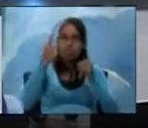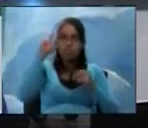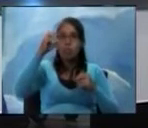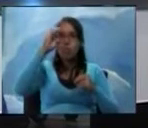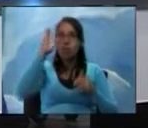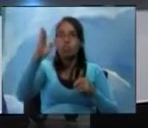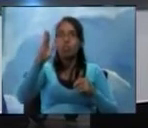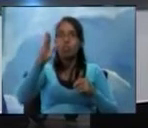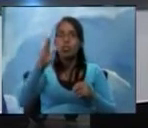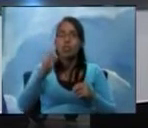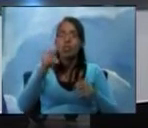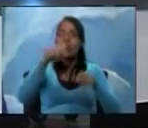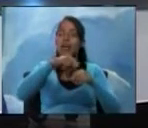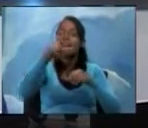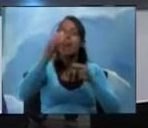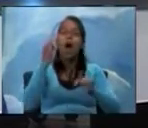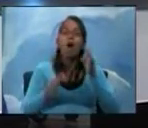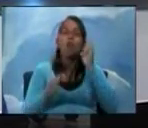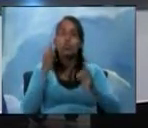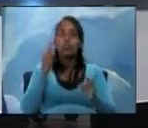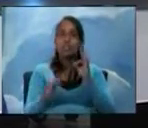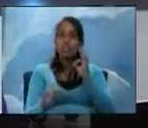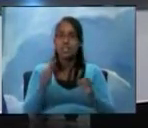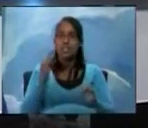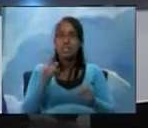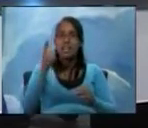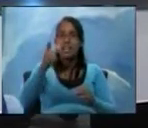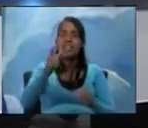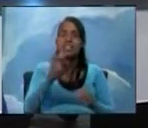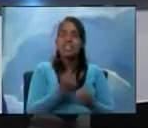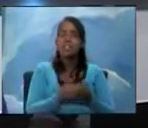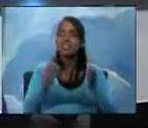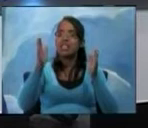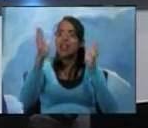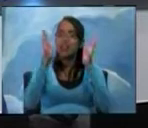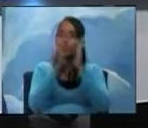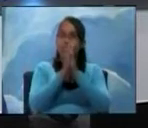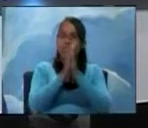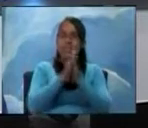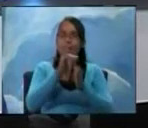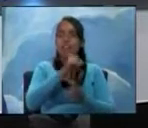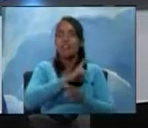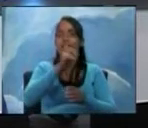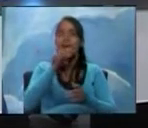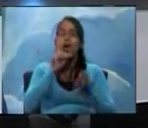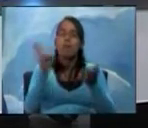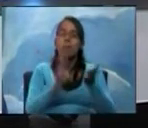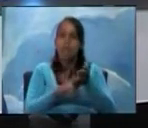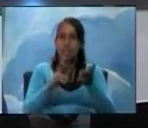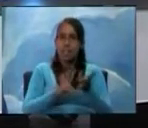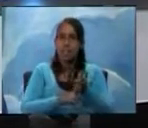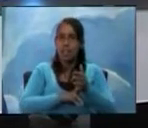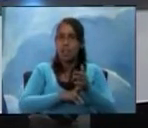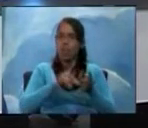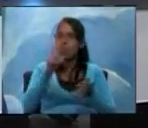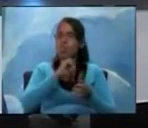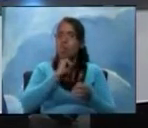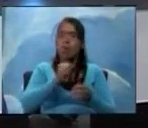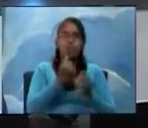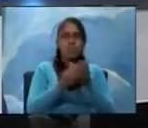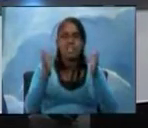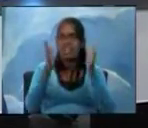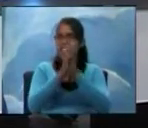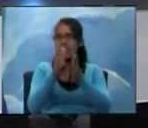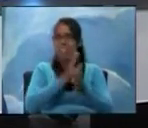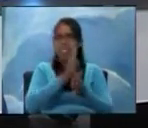Dios en la justicia y santidad de verdad. No es una santidad